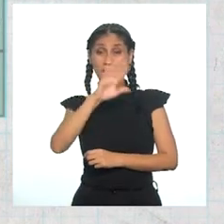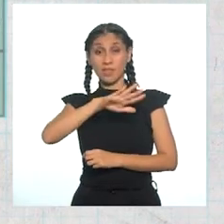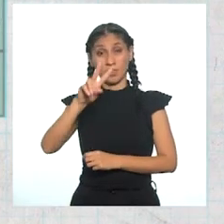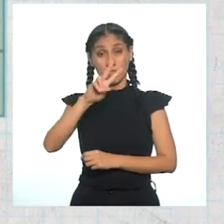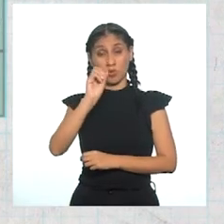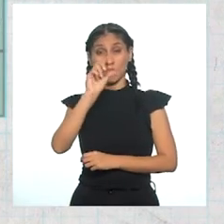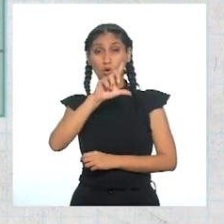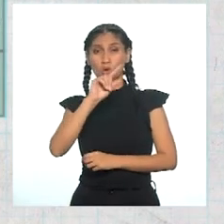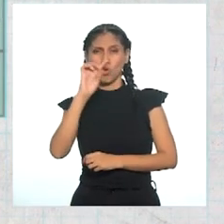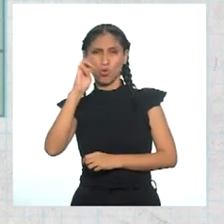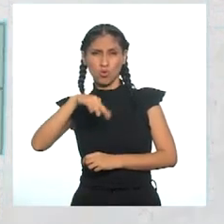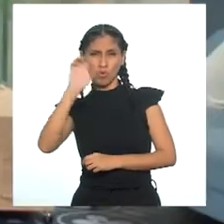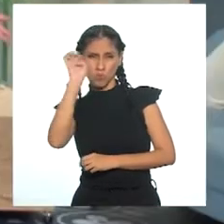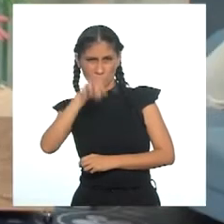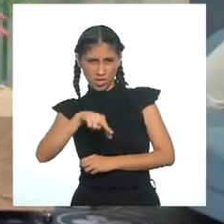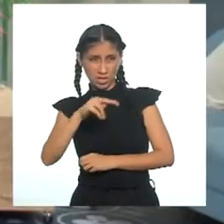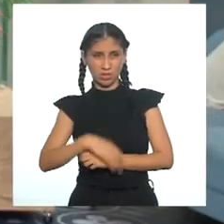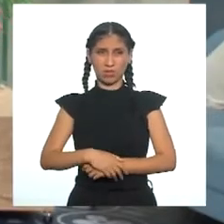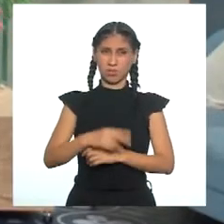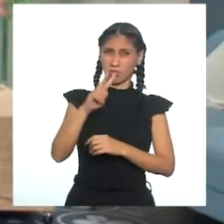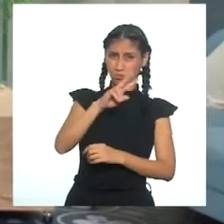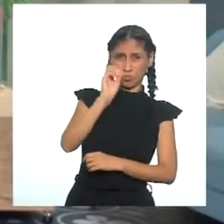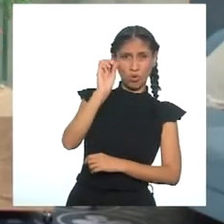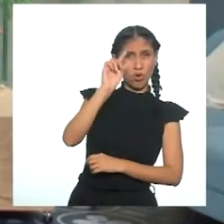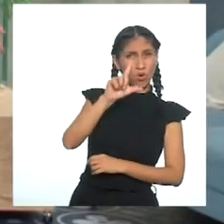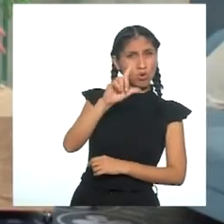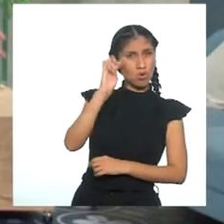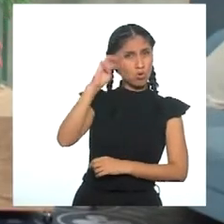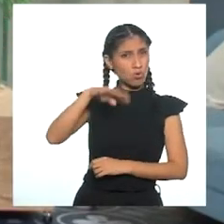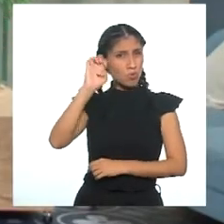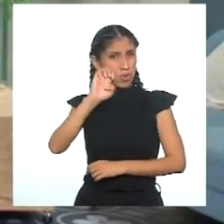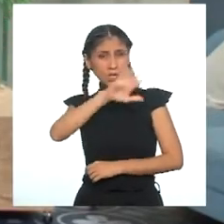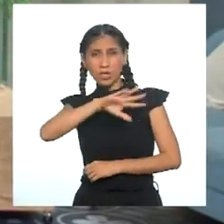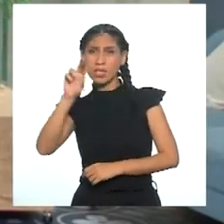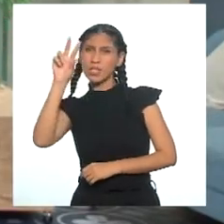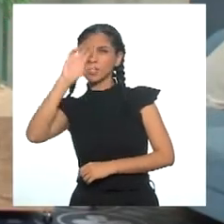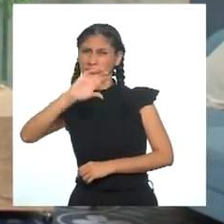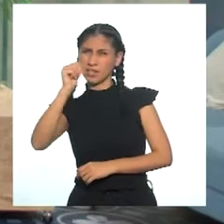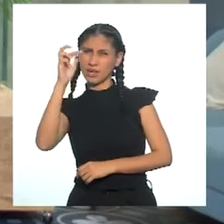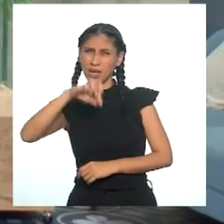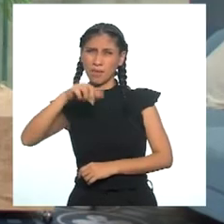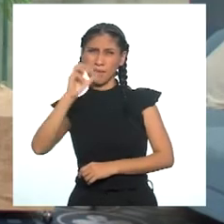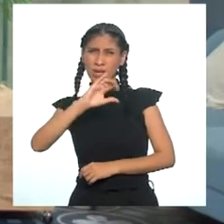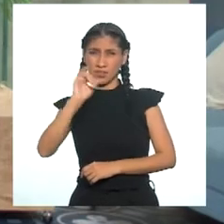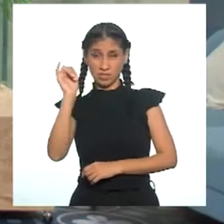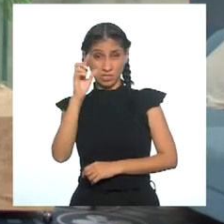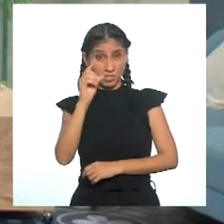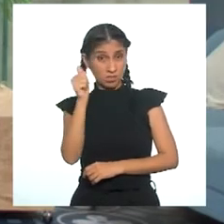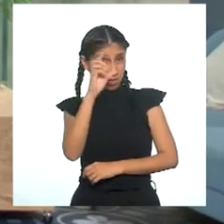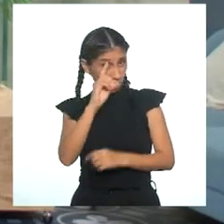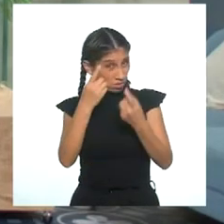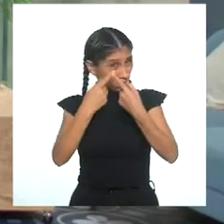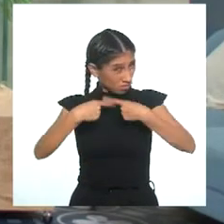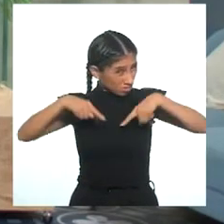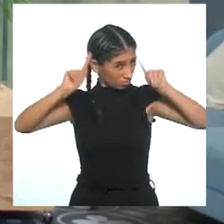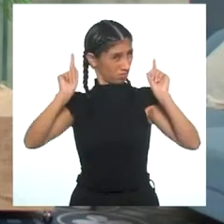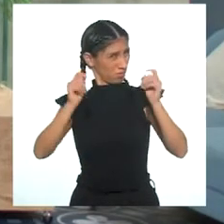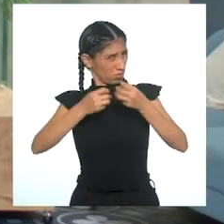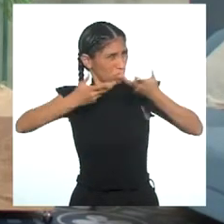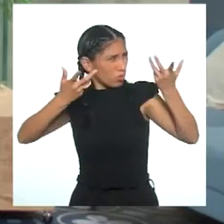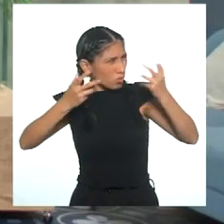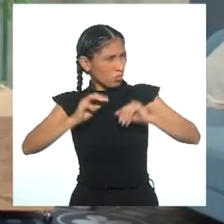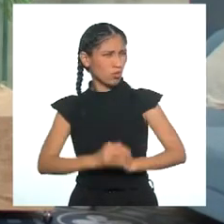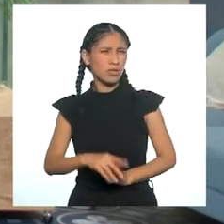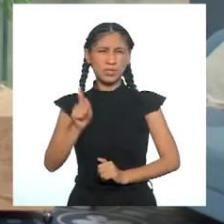de capacidad. ¿Volumen y capacidad no son lo mismo? ¿Íbamos tan bien? Solo queda una cosa por